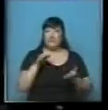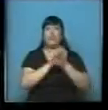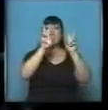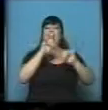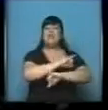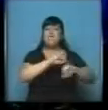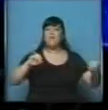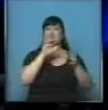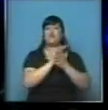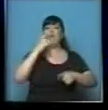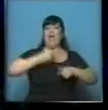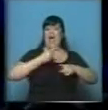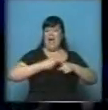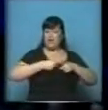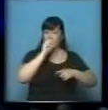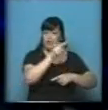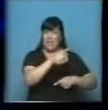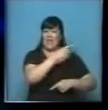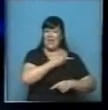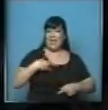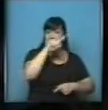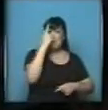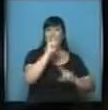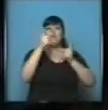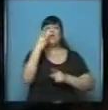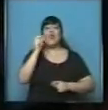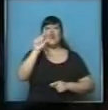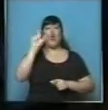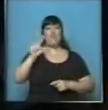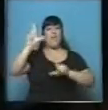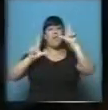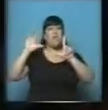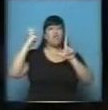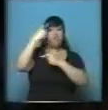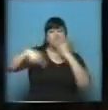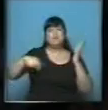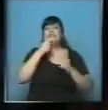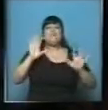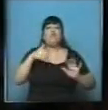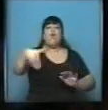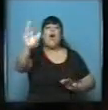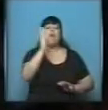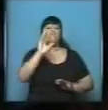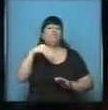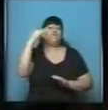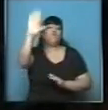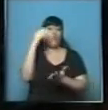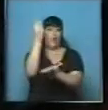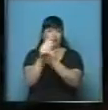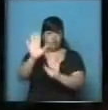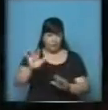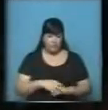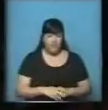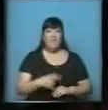de los actos del Estado y el rol de los medios públicos de comunicación en un eventual gobierno de ustedes. Y